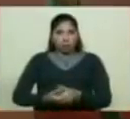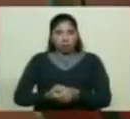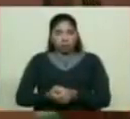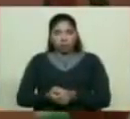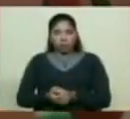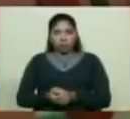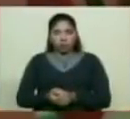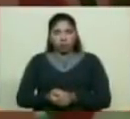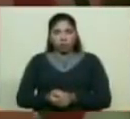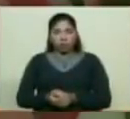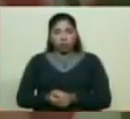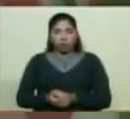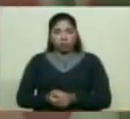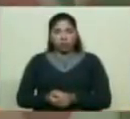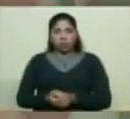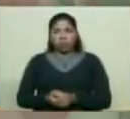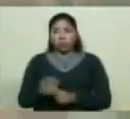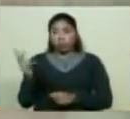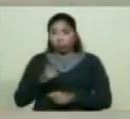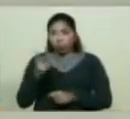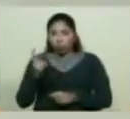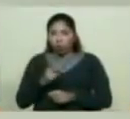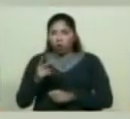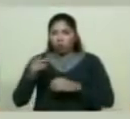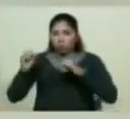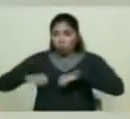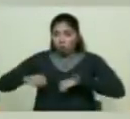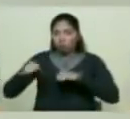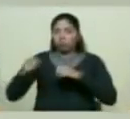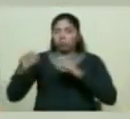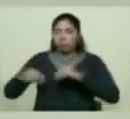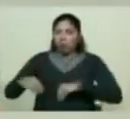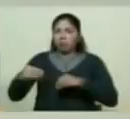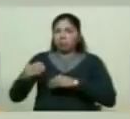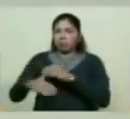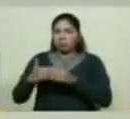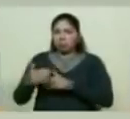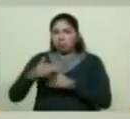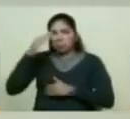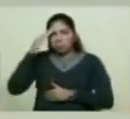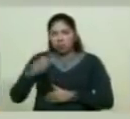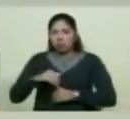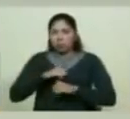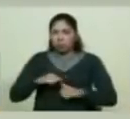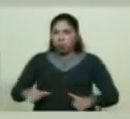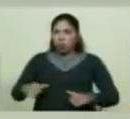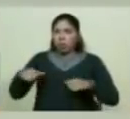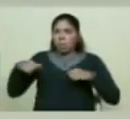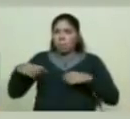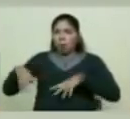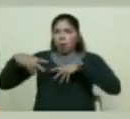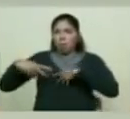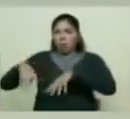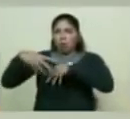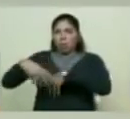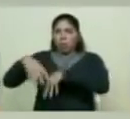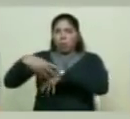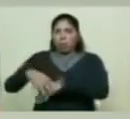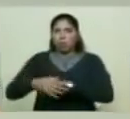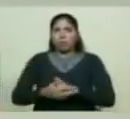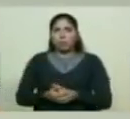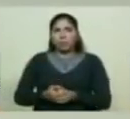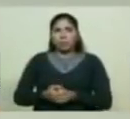a la campaña del centro la primera campaña del centro 200 años se cumplieron el 12 de octubre de